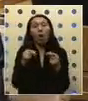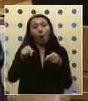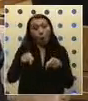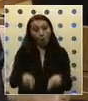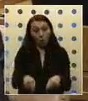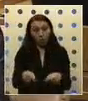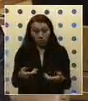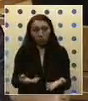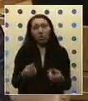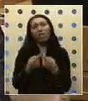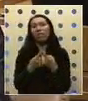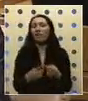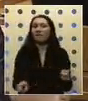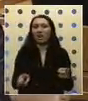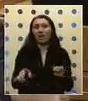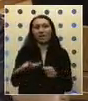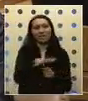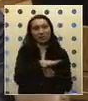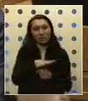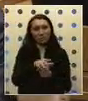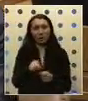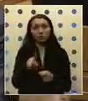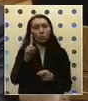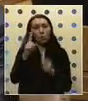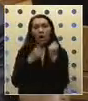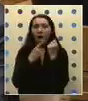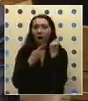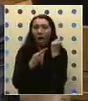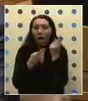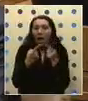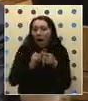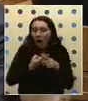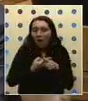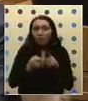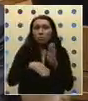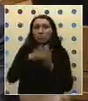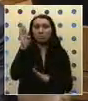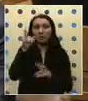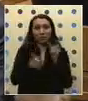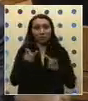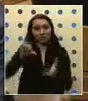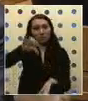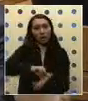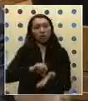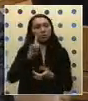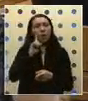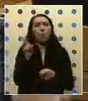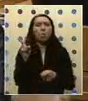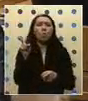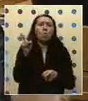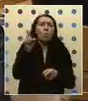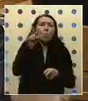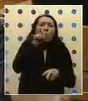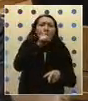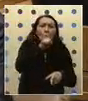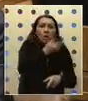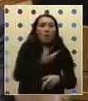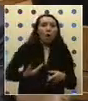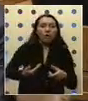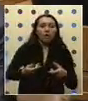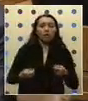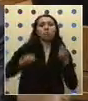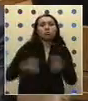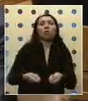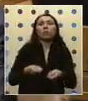en una situación diferente. Es un abuso con la mayoría de este país pretender imponerlo al final de un gobierno y